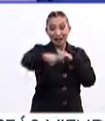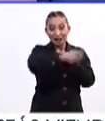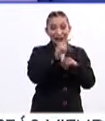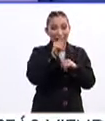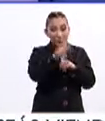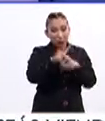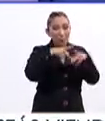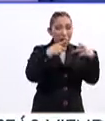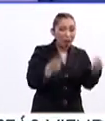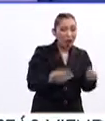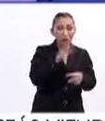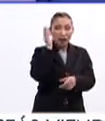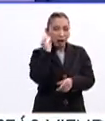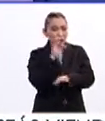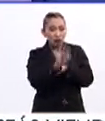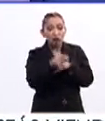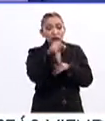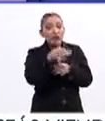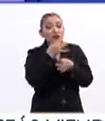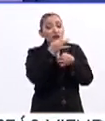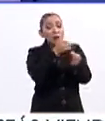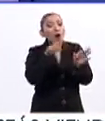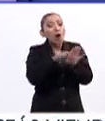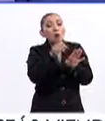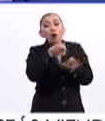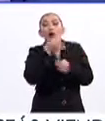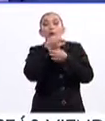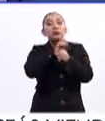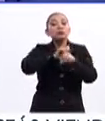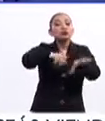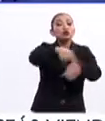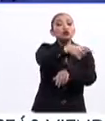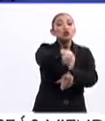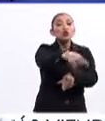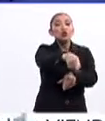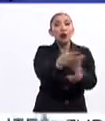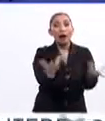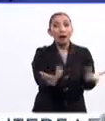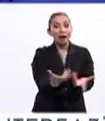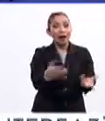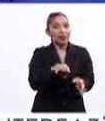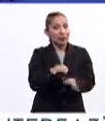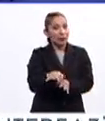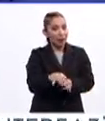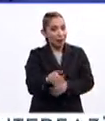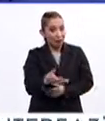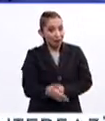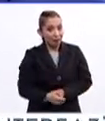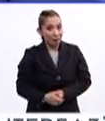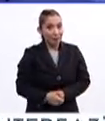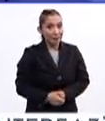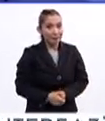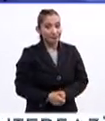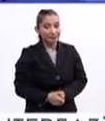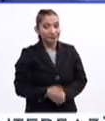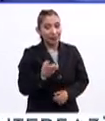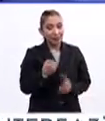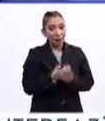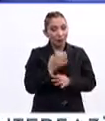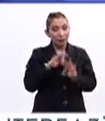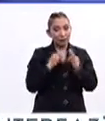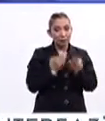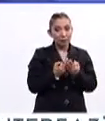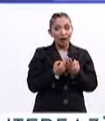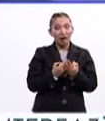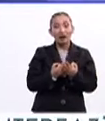comunicación, lo que se informe, cómo se informe y cómo se hagan los espacios sobre esta nueva, pues este nuevo